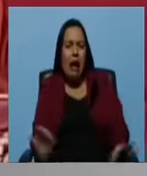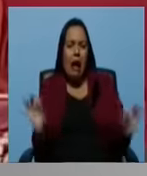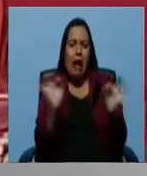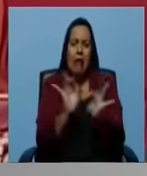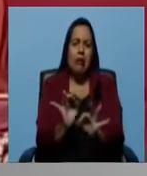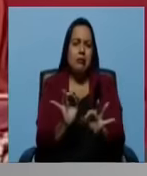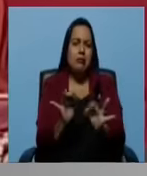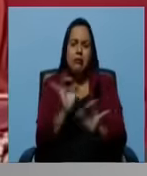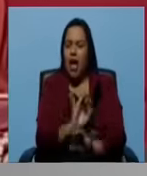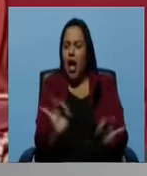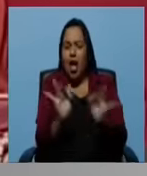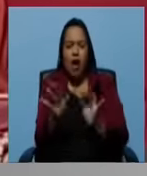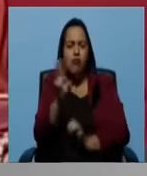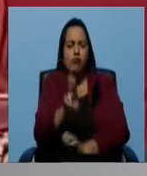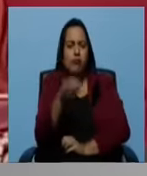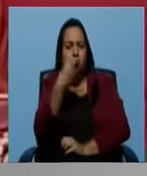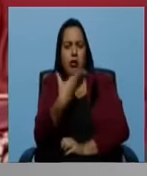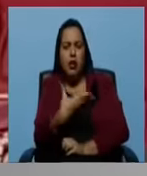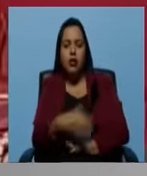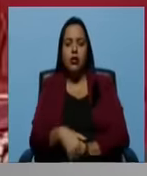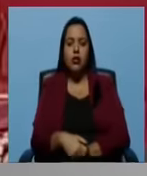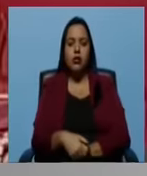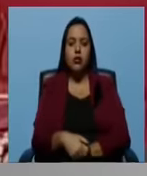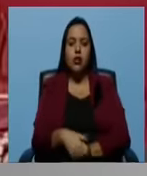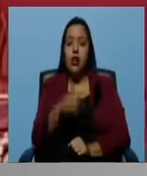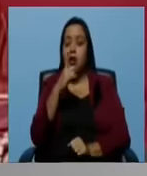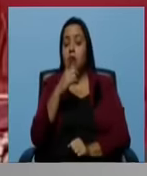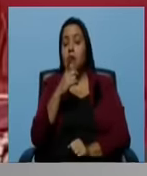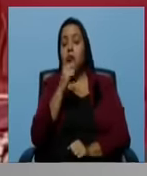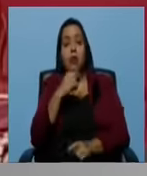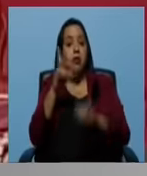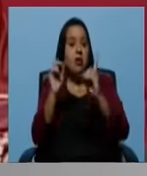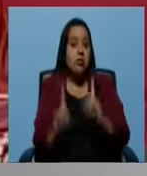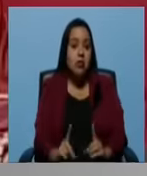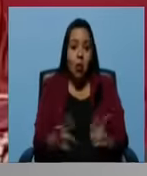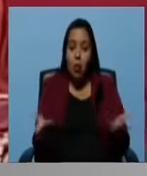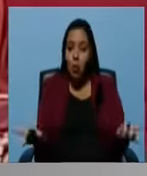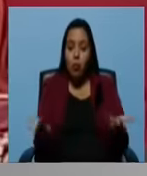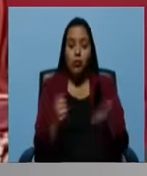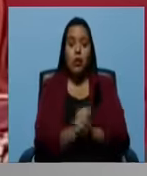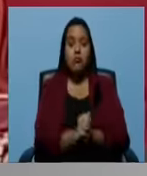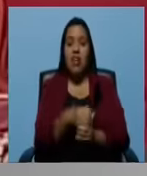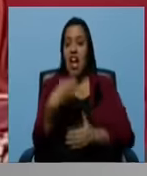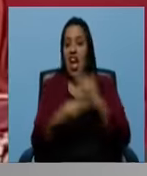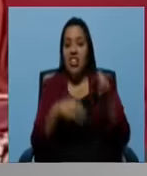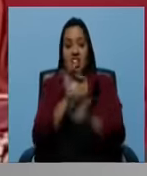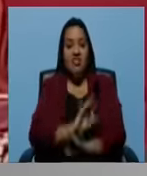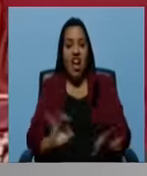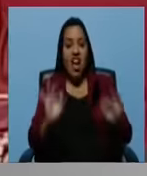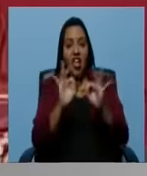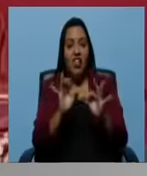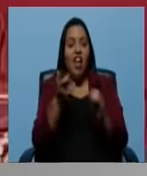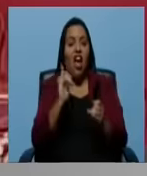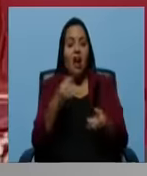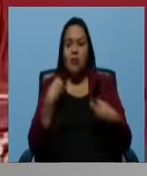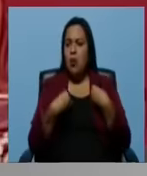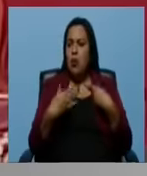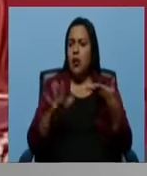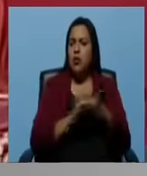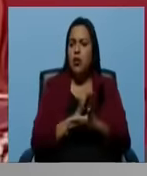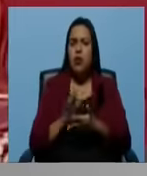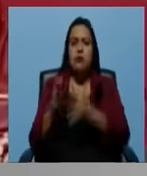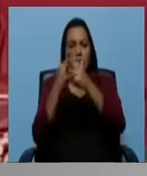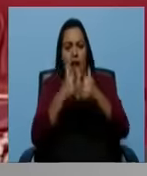absolutamente inútil. No toma decisiones, no hace nada, está preocupada de lo que Estados